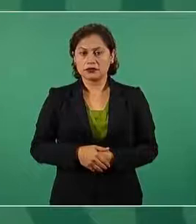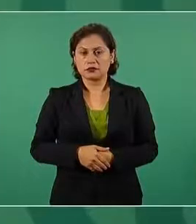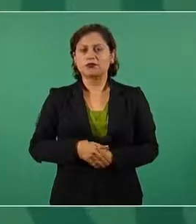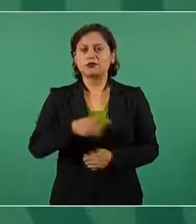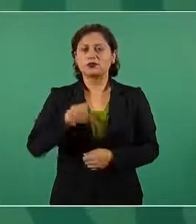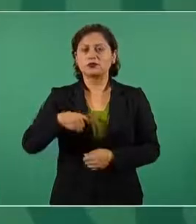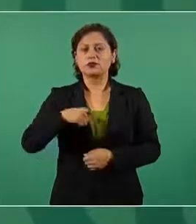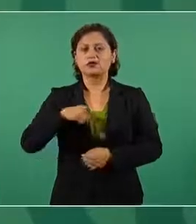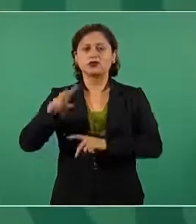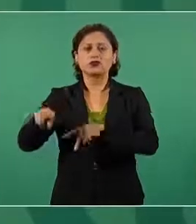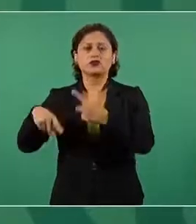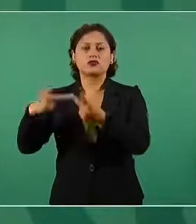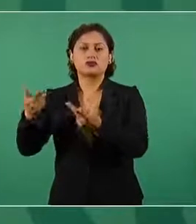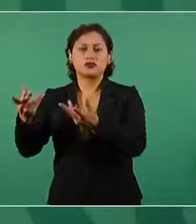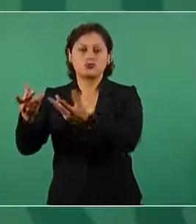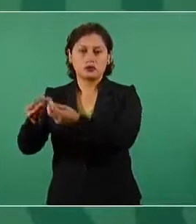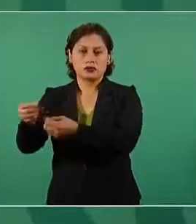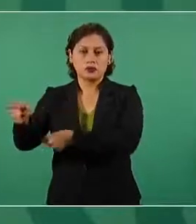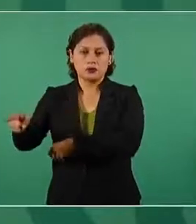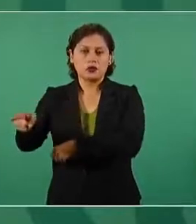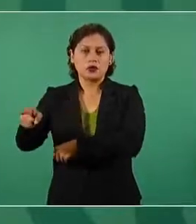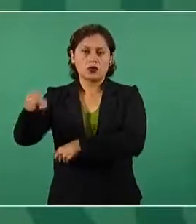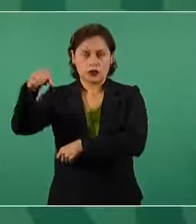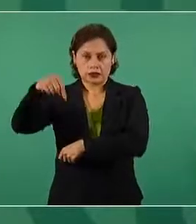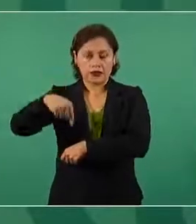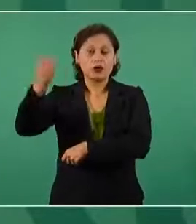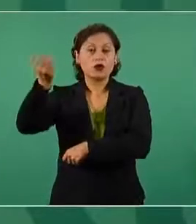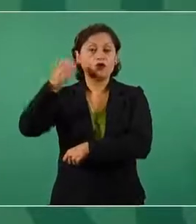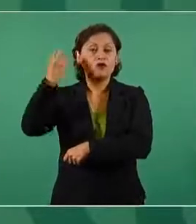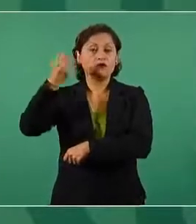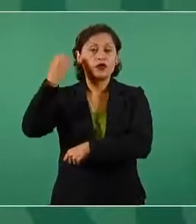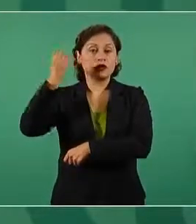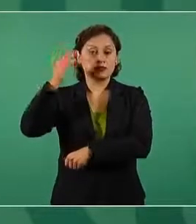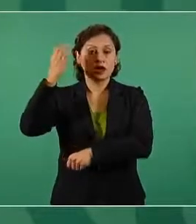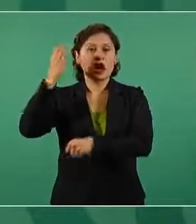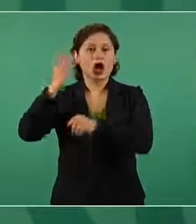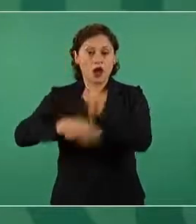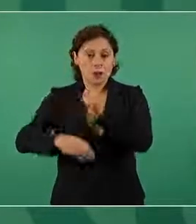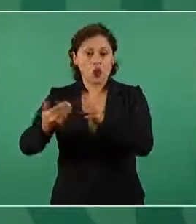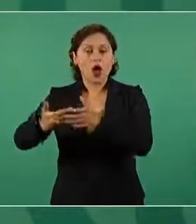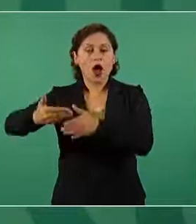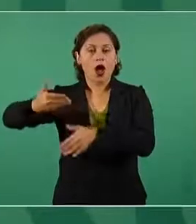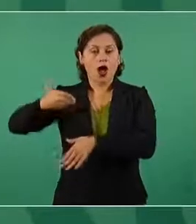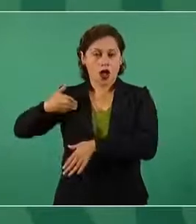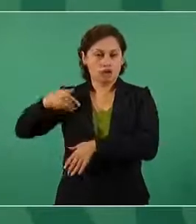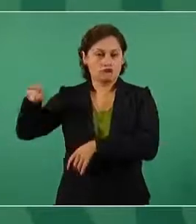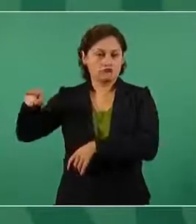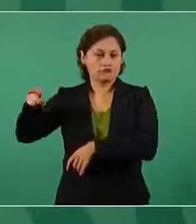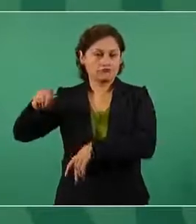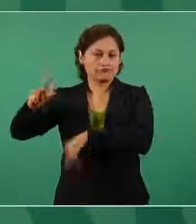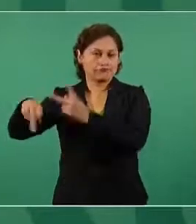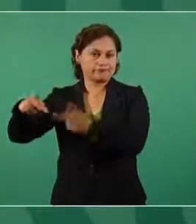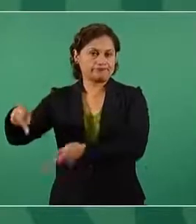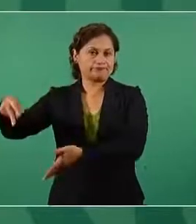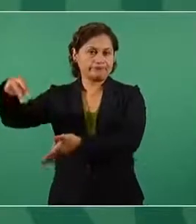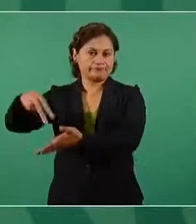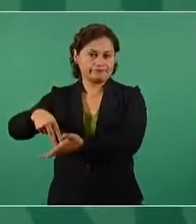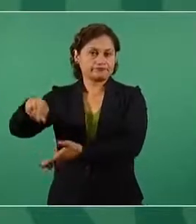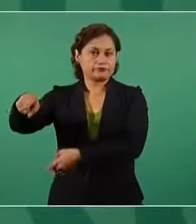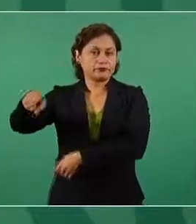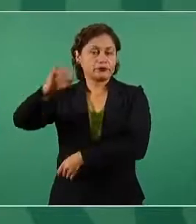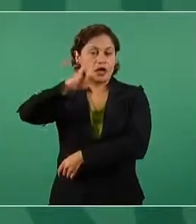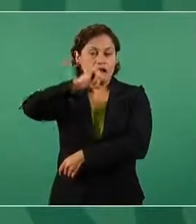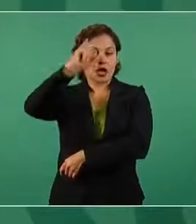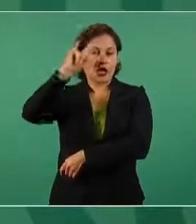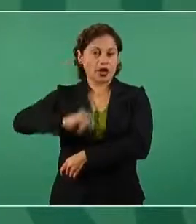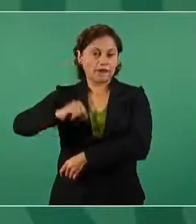fuimos allá. Después de la conferencia ya estaba el jefe de la zona